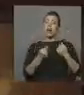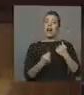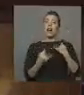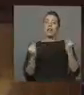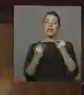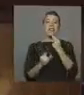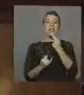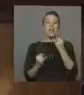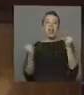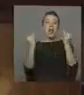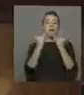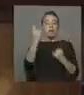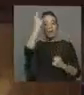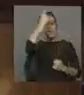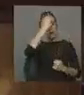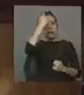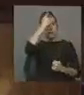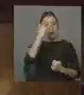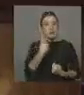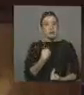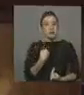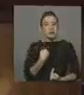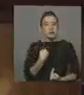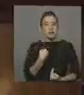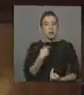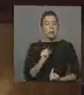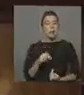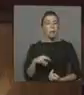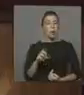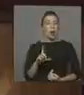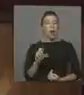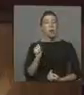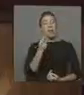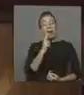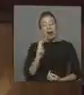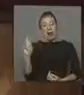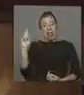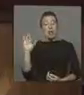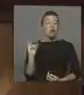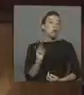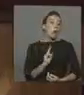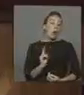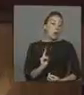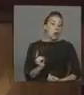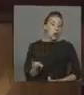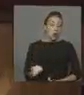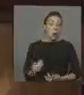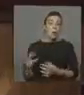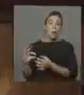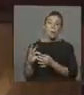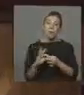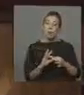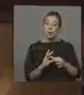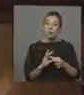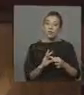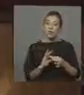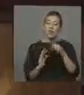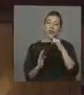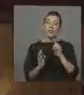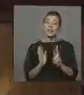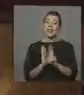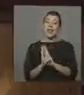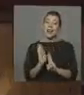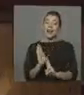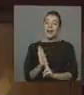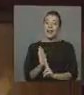acuerdo con sus convicciones y principios morales, sean estos religiosos o no, razón por la que contempla una regla